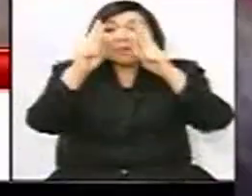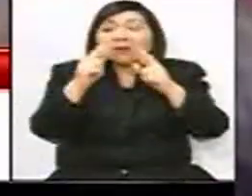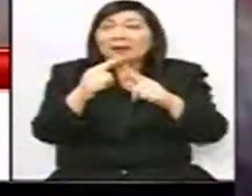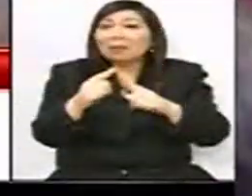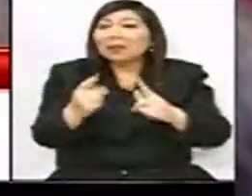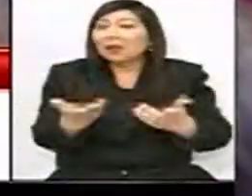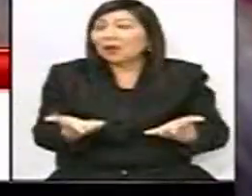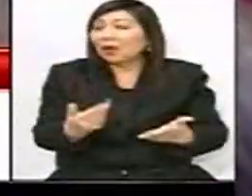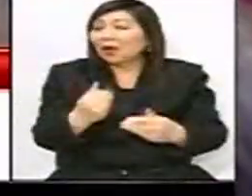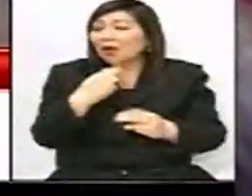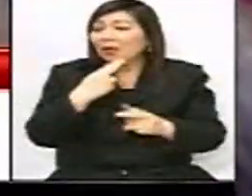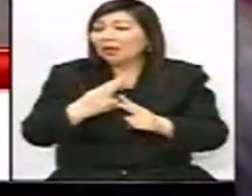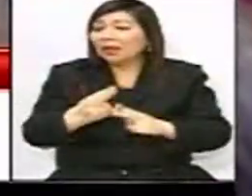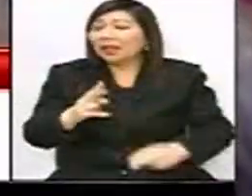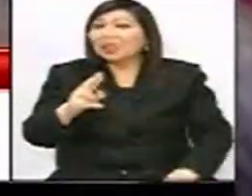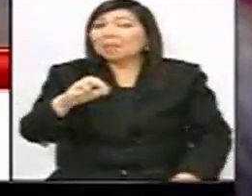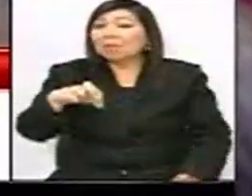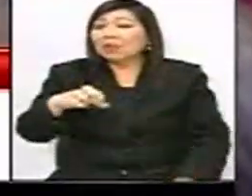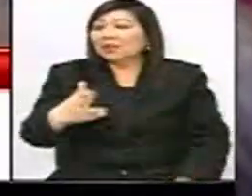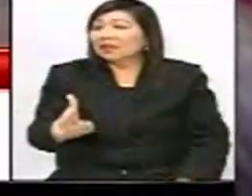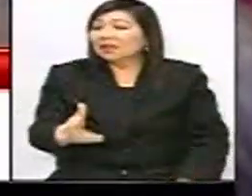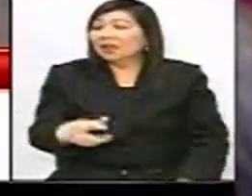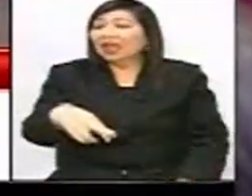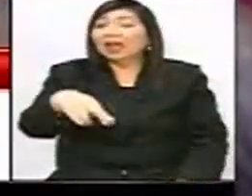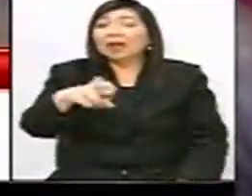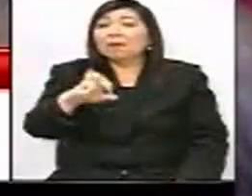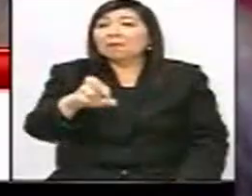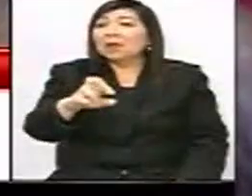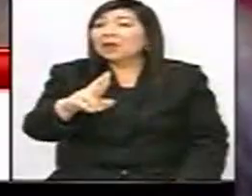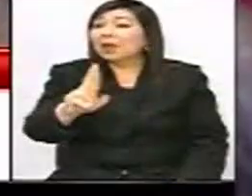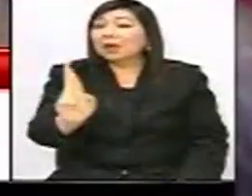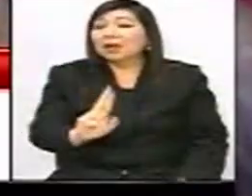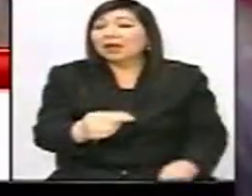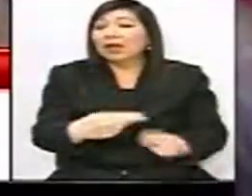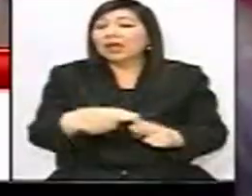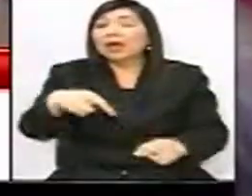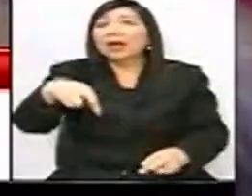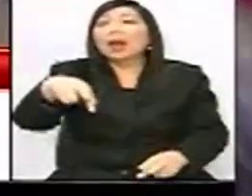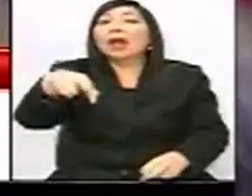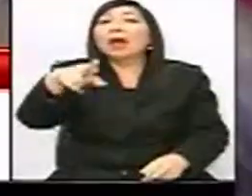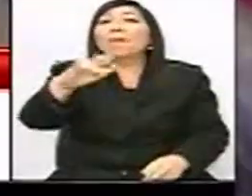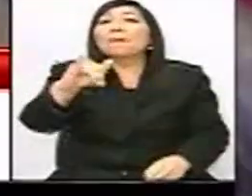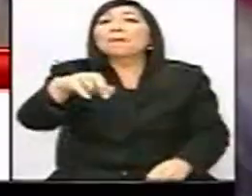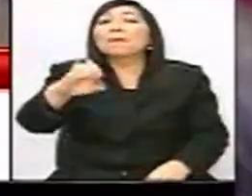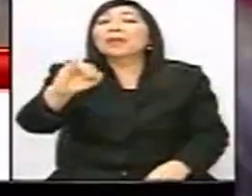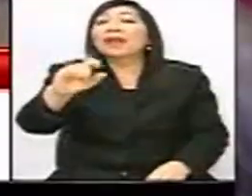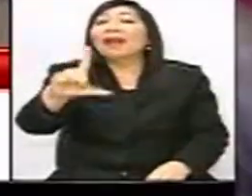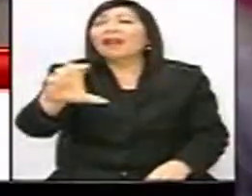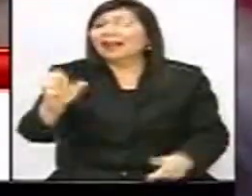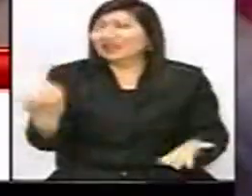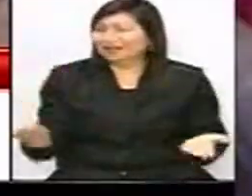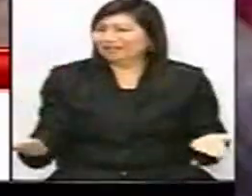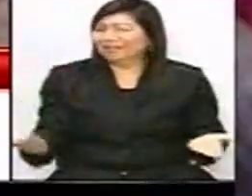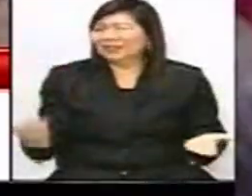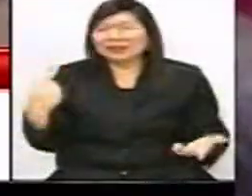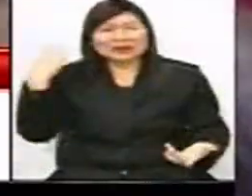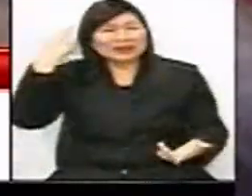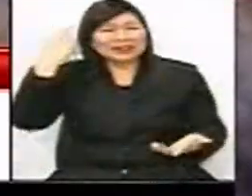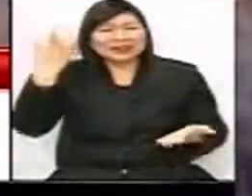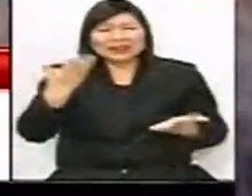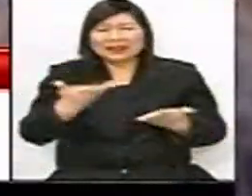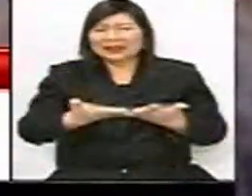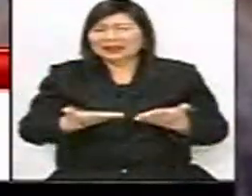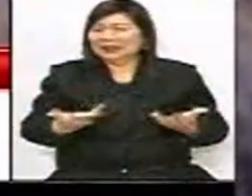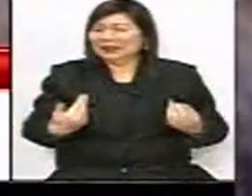le cambiaron el nombre. ¿Autopista RP? No, señor, RP ya no es Ricardo Palma, sino RP es Ramiro Pralé. Y entonces nosotros pensamos como